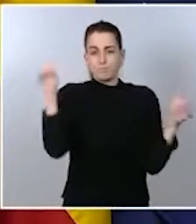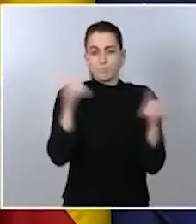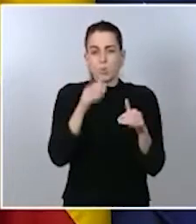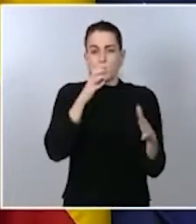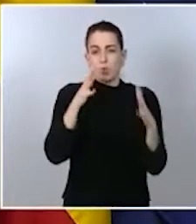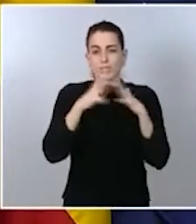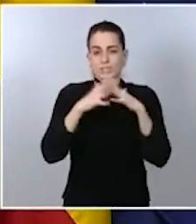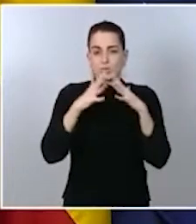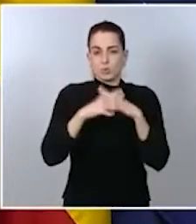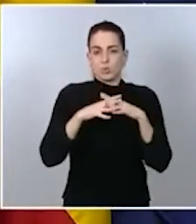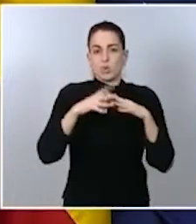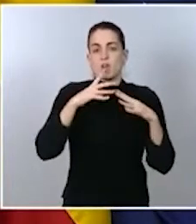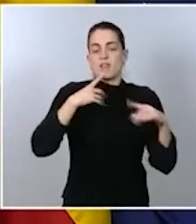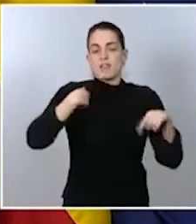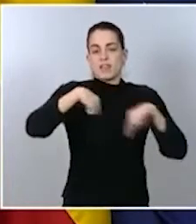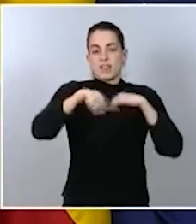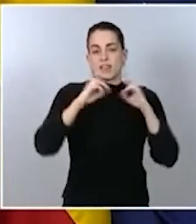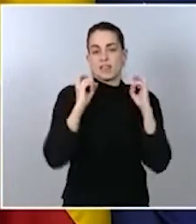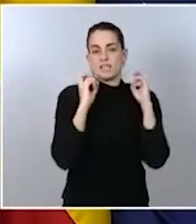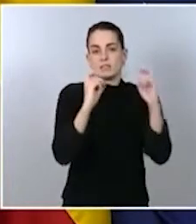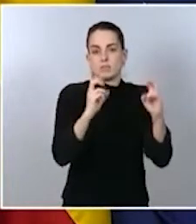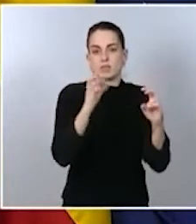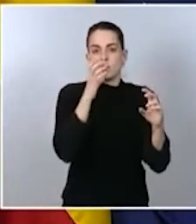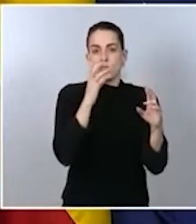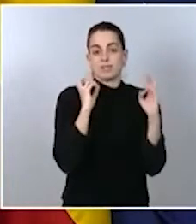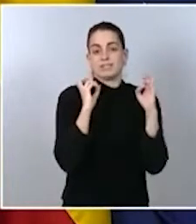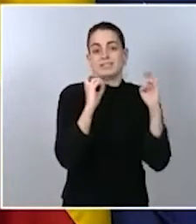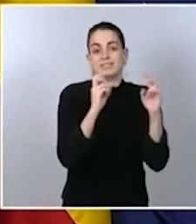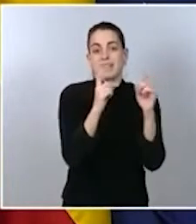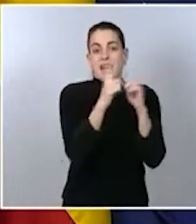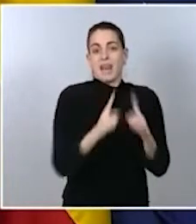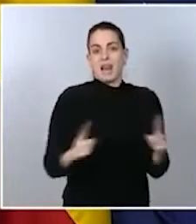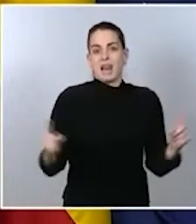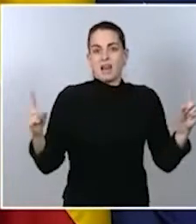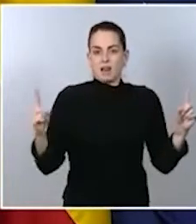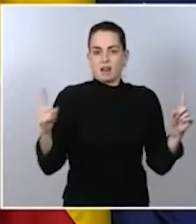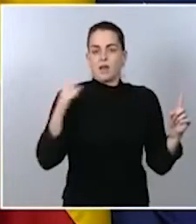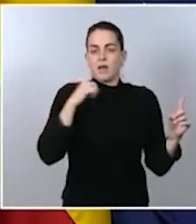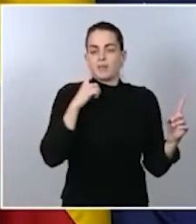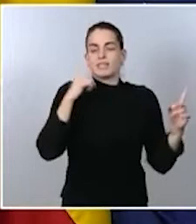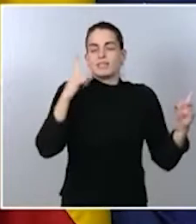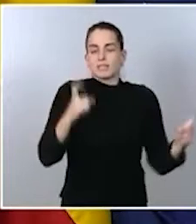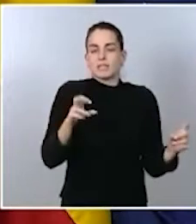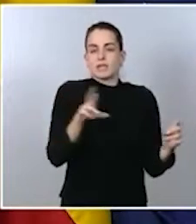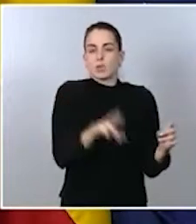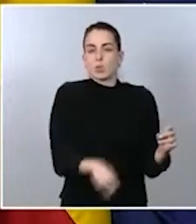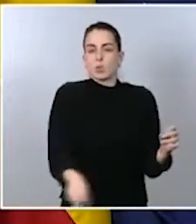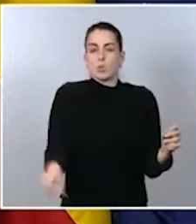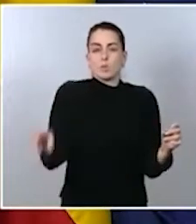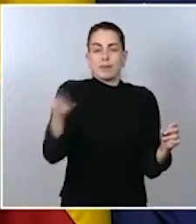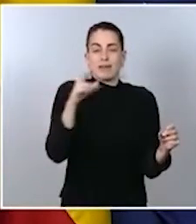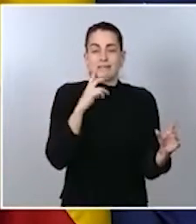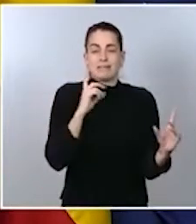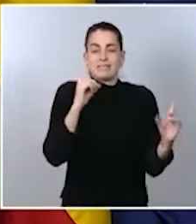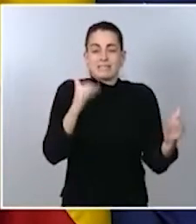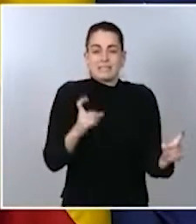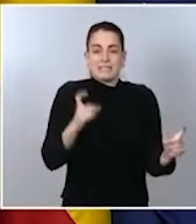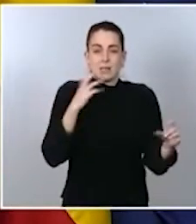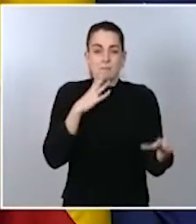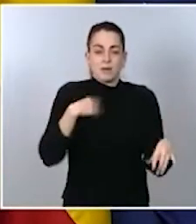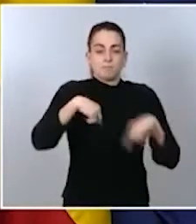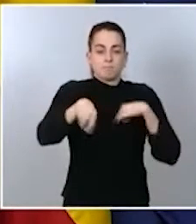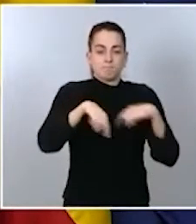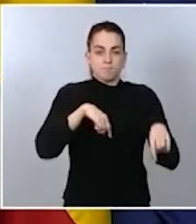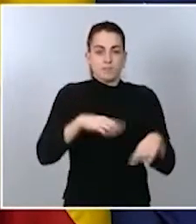servicios de trenes de larga distancia se están recuperando paulatinamente en el día de ayer circularon ya 133